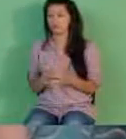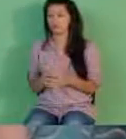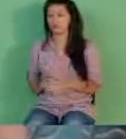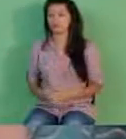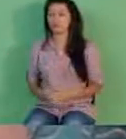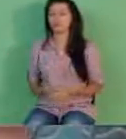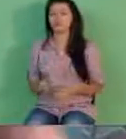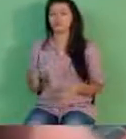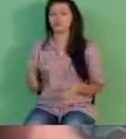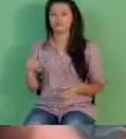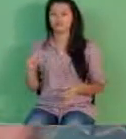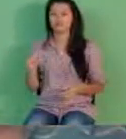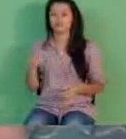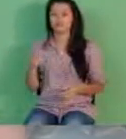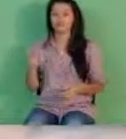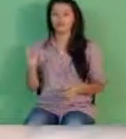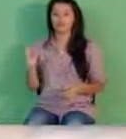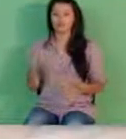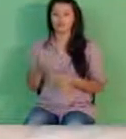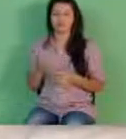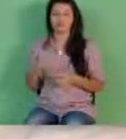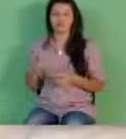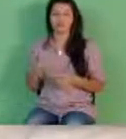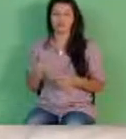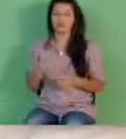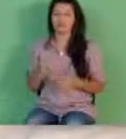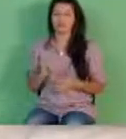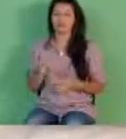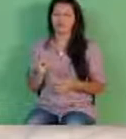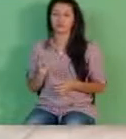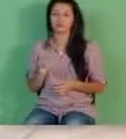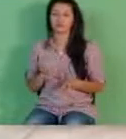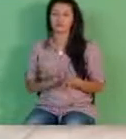cierras un lado Exacto si no es lo mismo